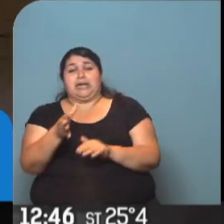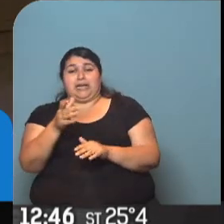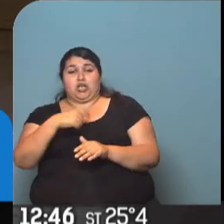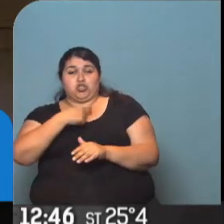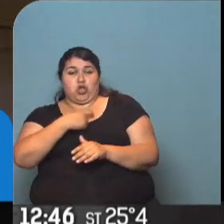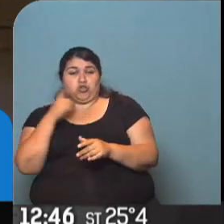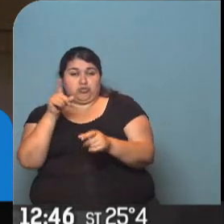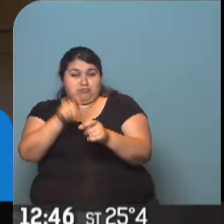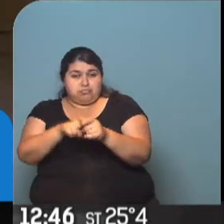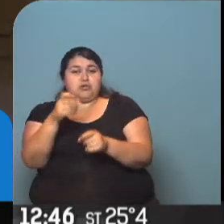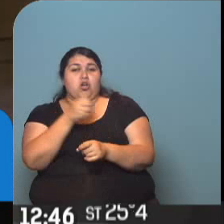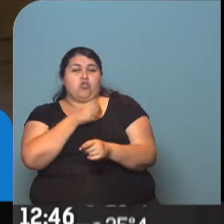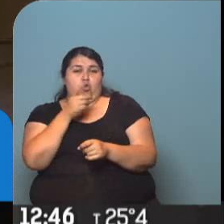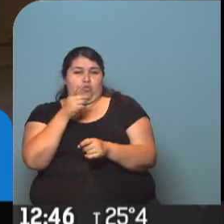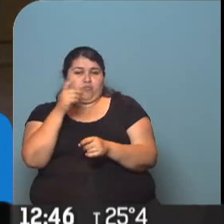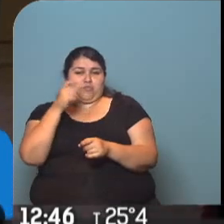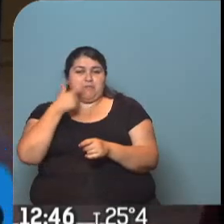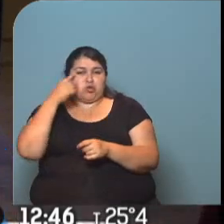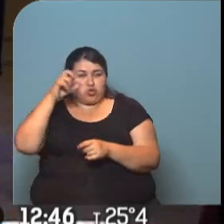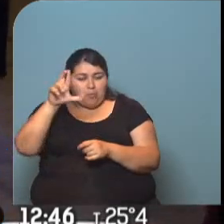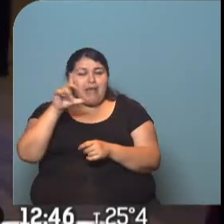justamente dentro de la superliga de argentina